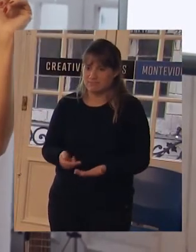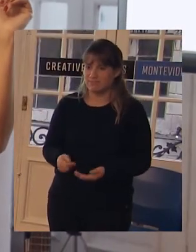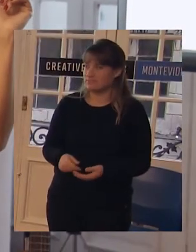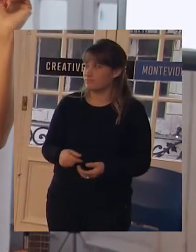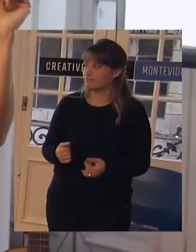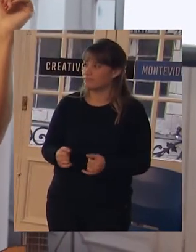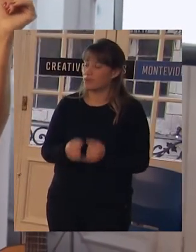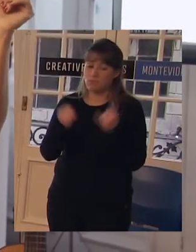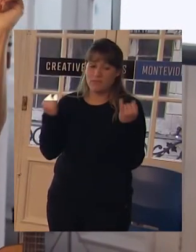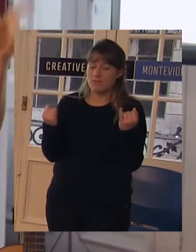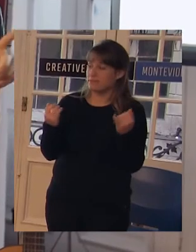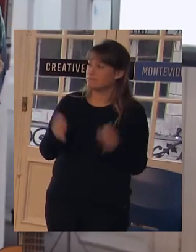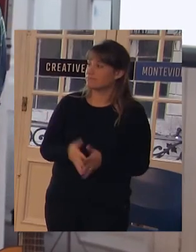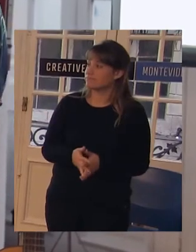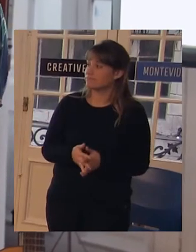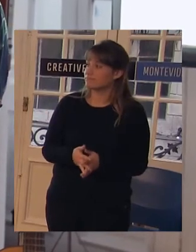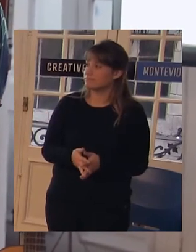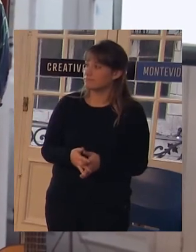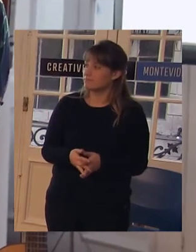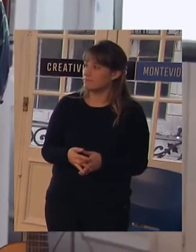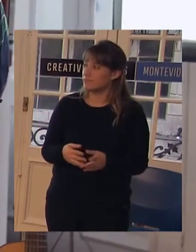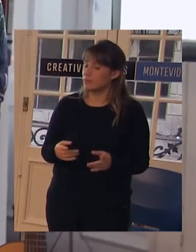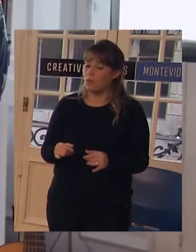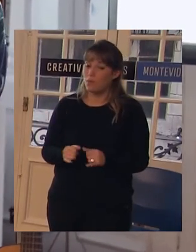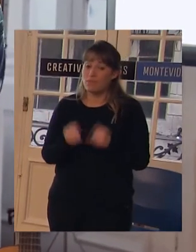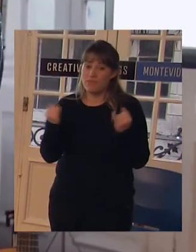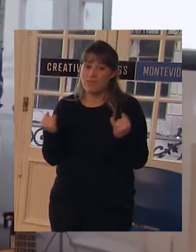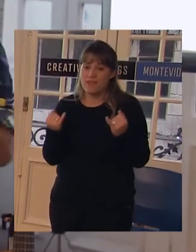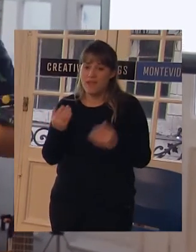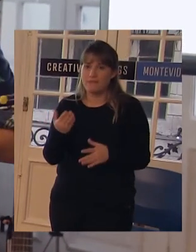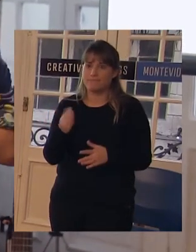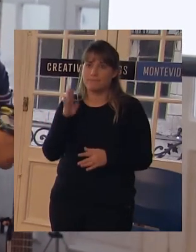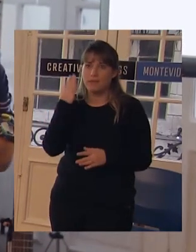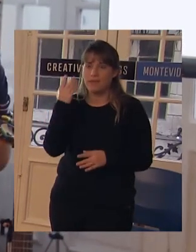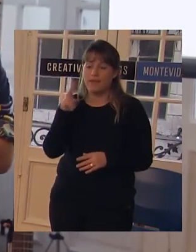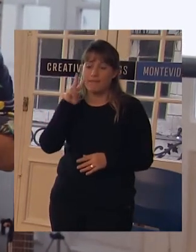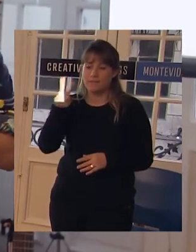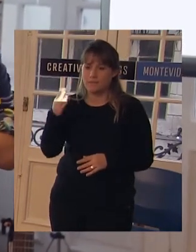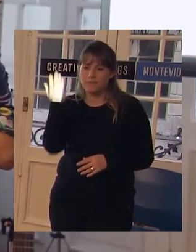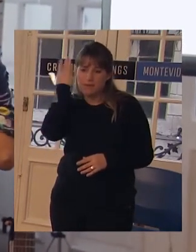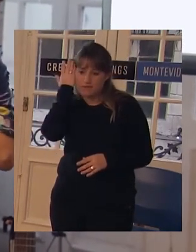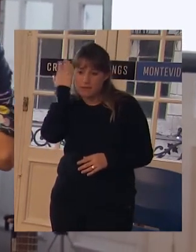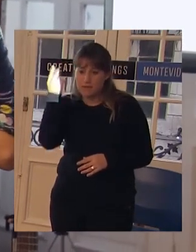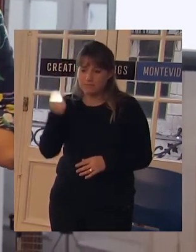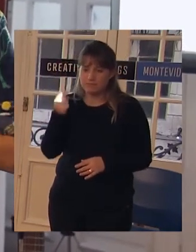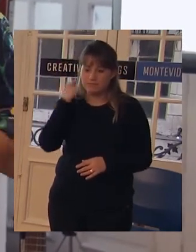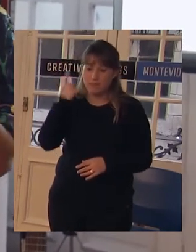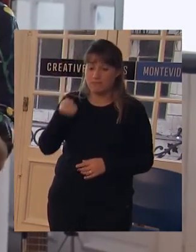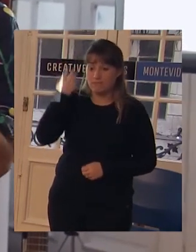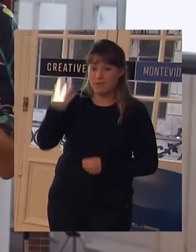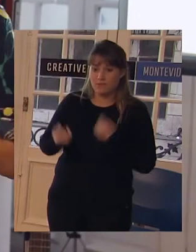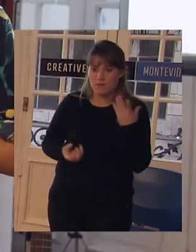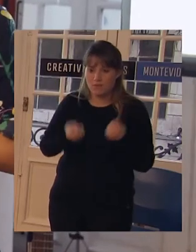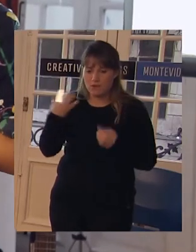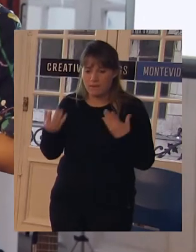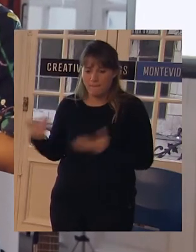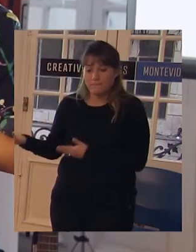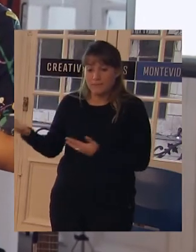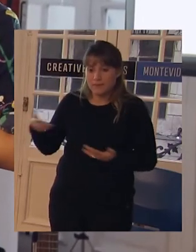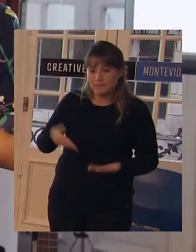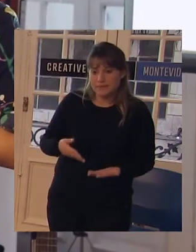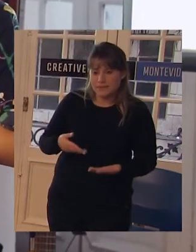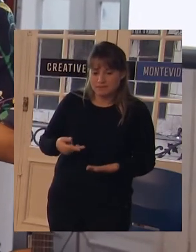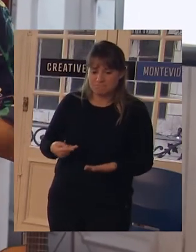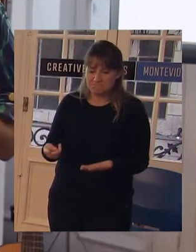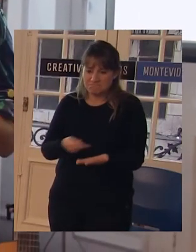del perfil de Creative Mornings, literal, me llega un mail de Mercado Libre y me invitan a hacer